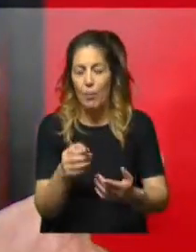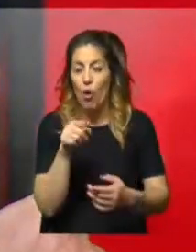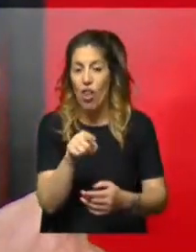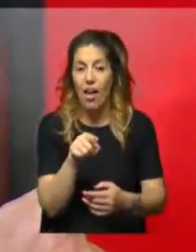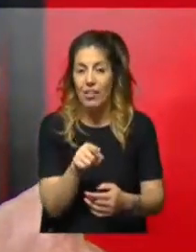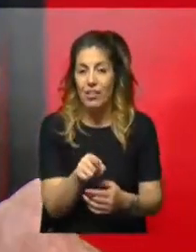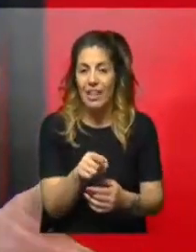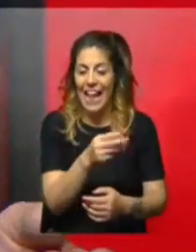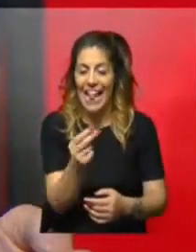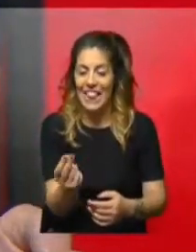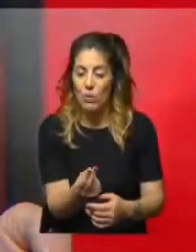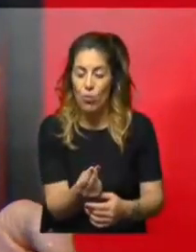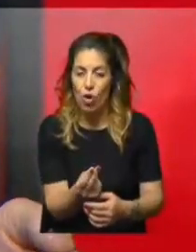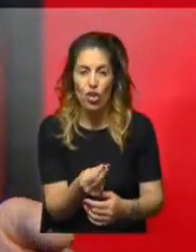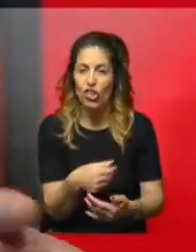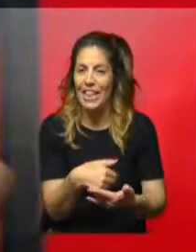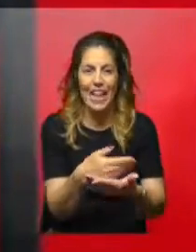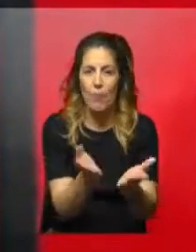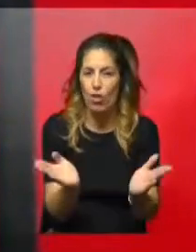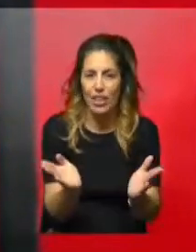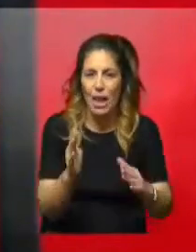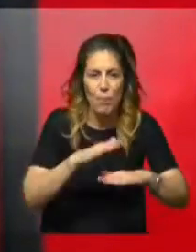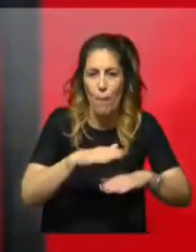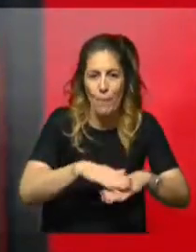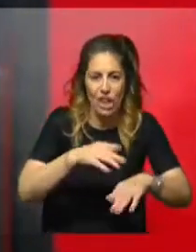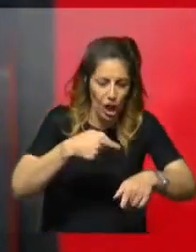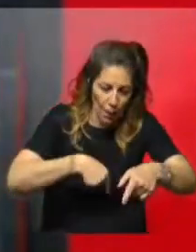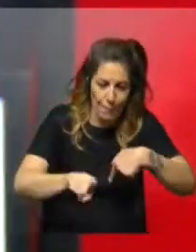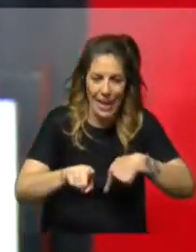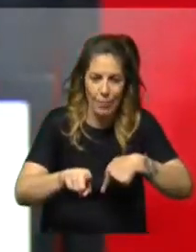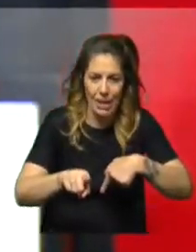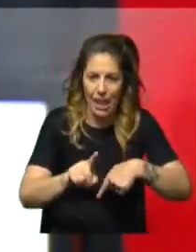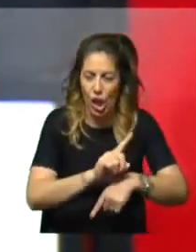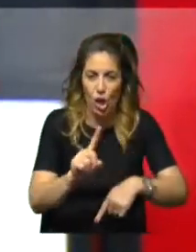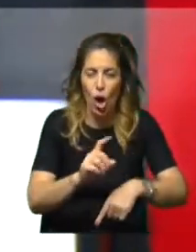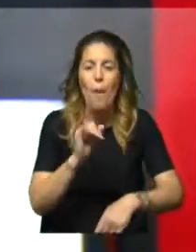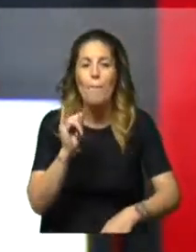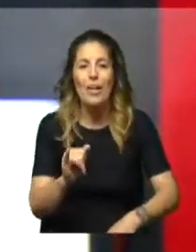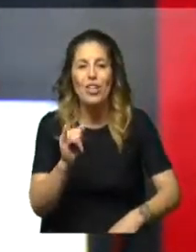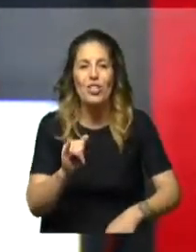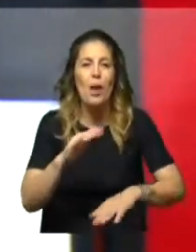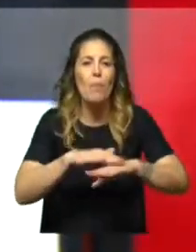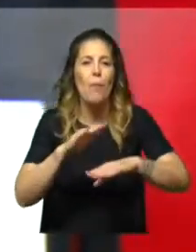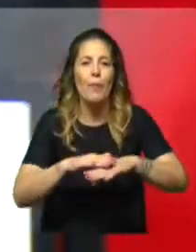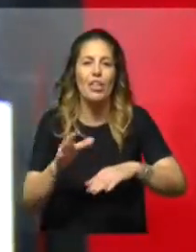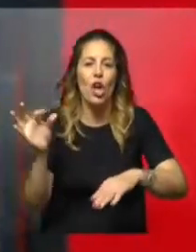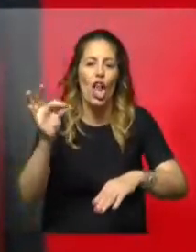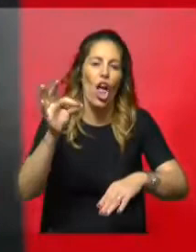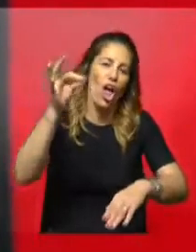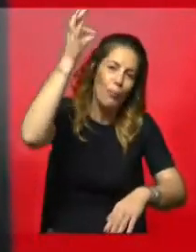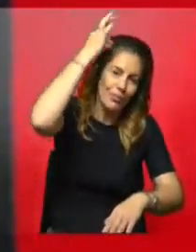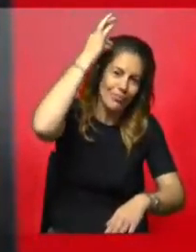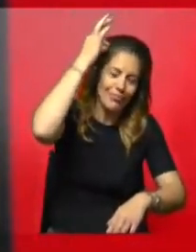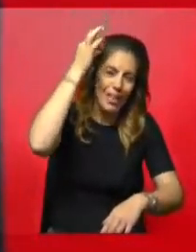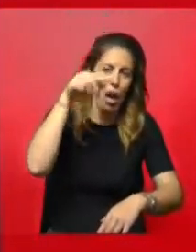el dibujo no tiene que Mostrar el momento en que le pega la patada al panal y si tiene que Mostrar el momento que la abeja se posa en su cabeza